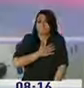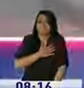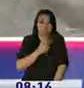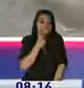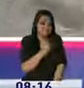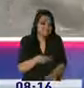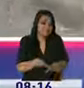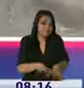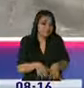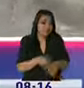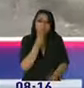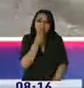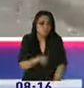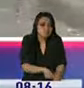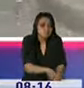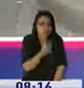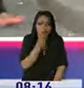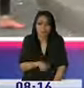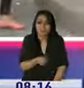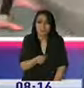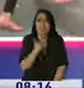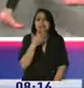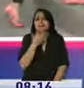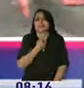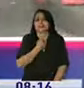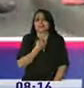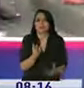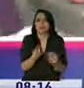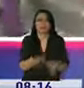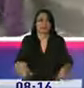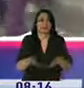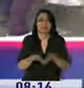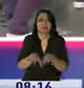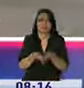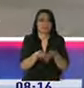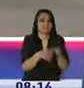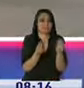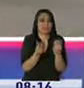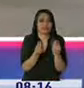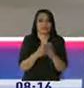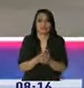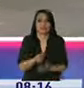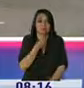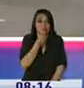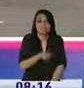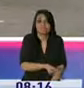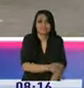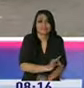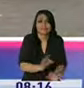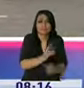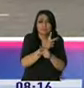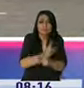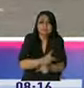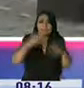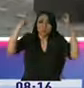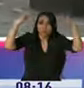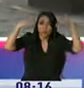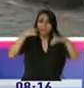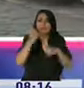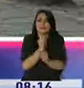dado comida, pero a mi alcance también, porque son bastantes. Tienen comida, no tienen protección de lluvia,